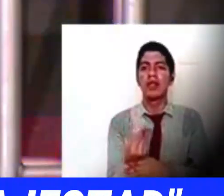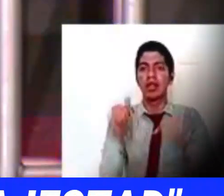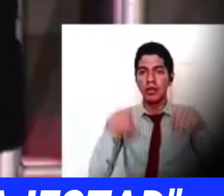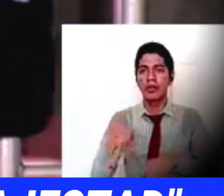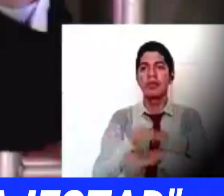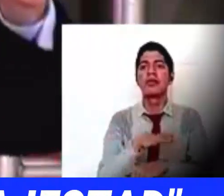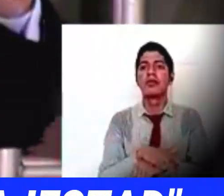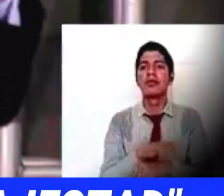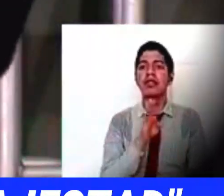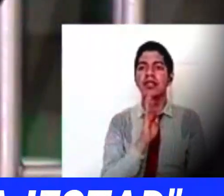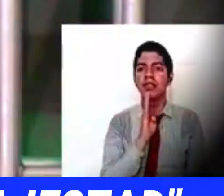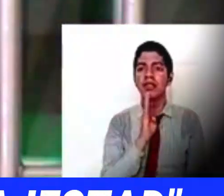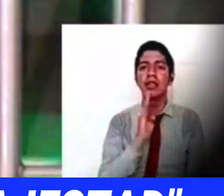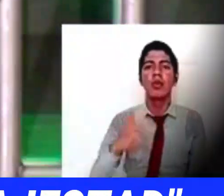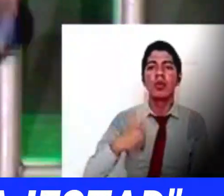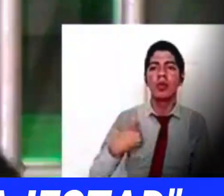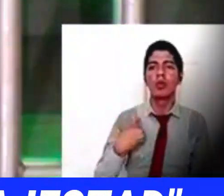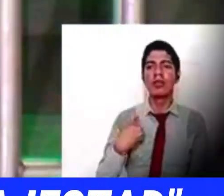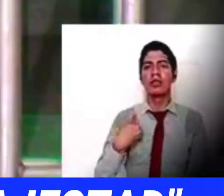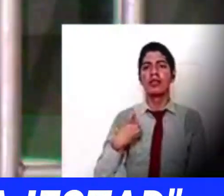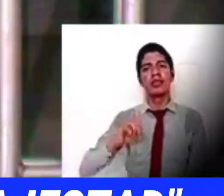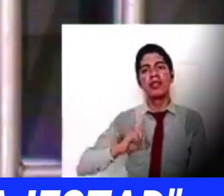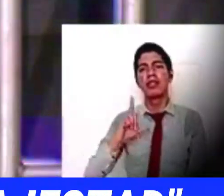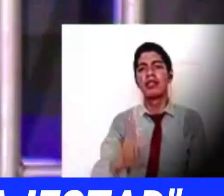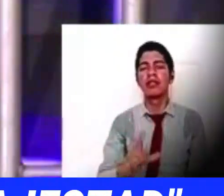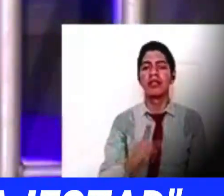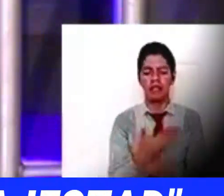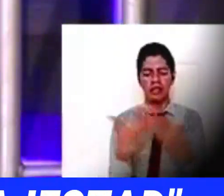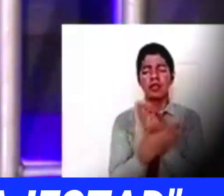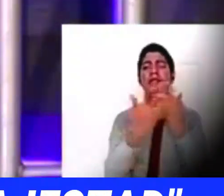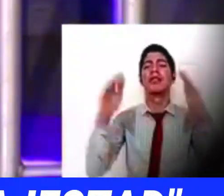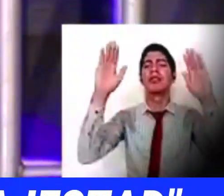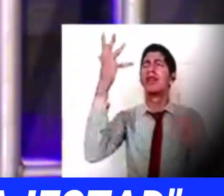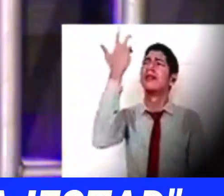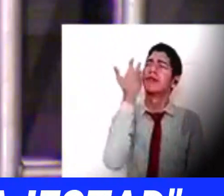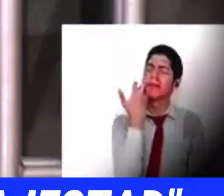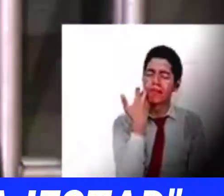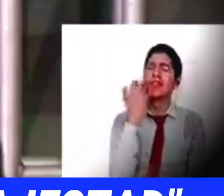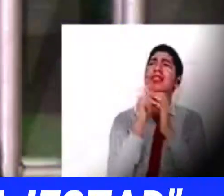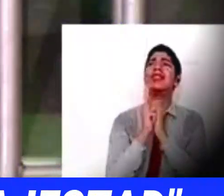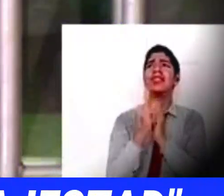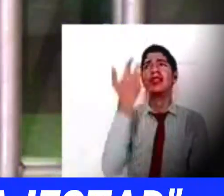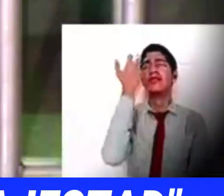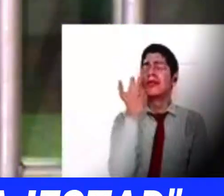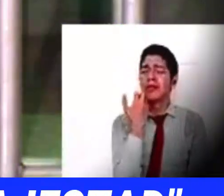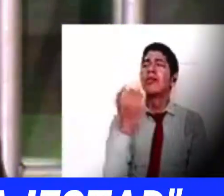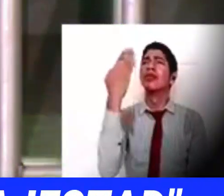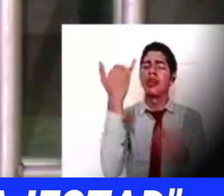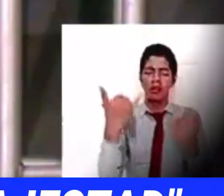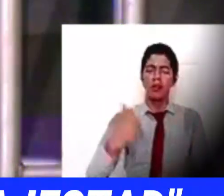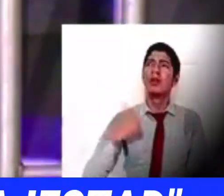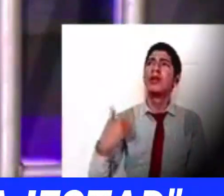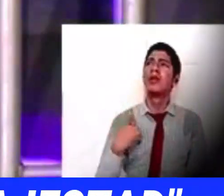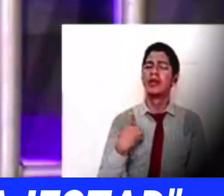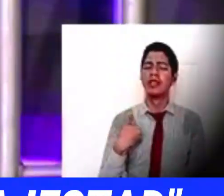juventud, pudiera levantar las manos y clamar y decir: Dios, te vas a glorificar en los jóvenes. Se va a levantar una nueva generación,